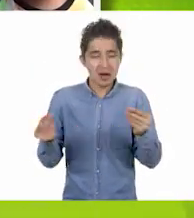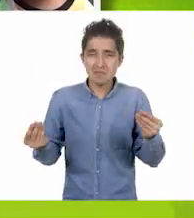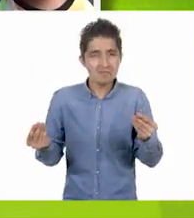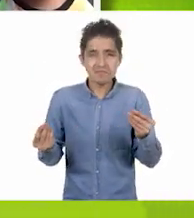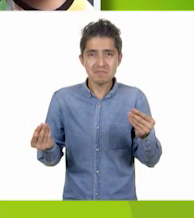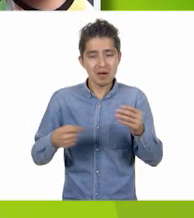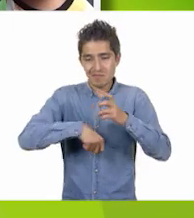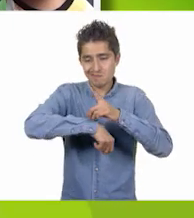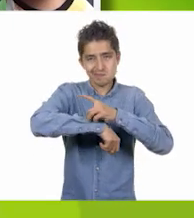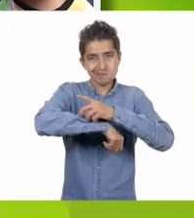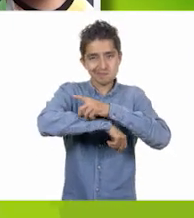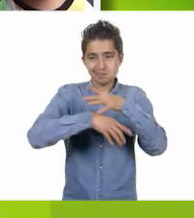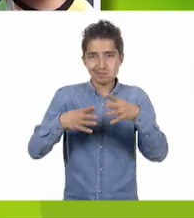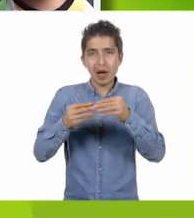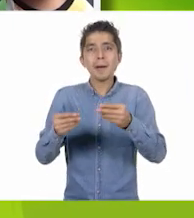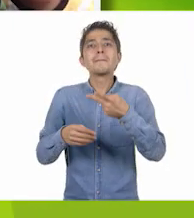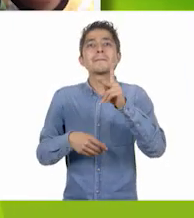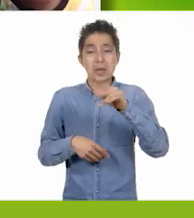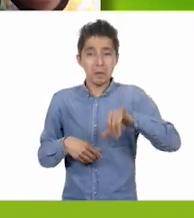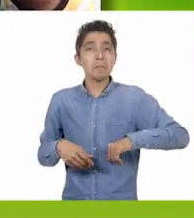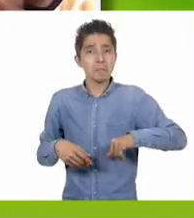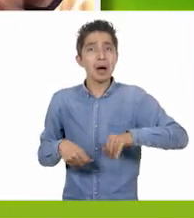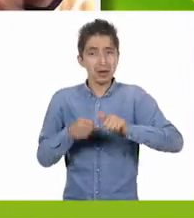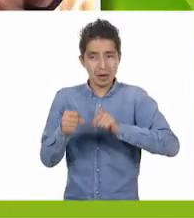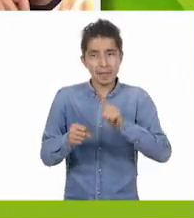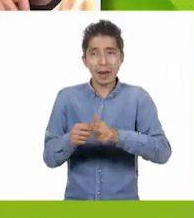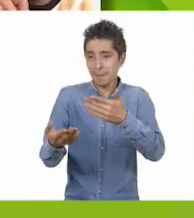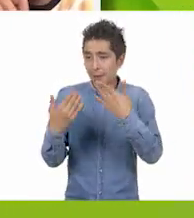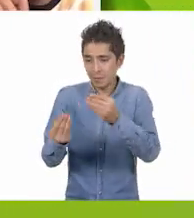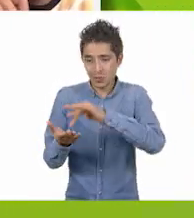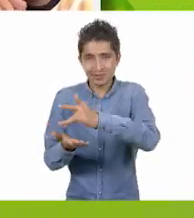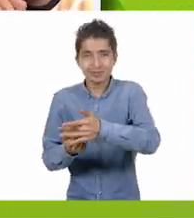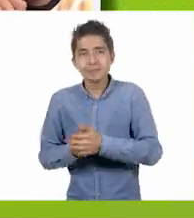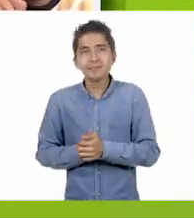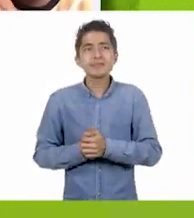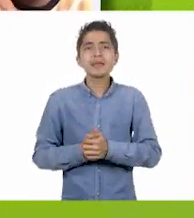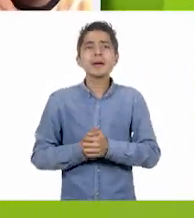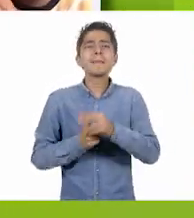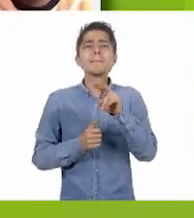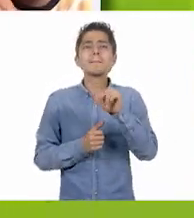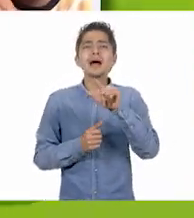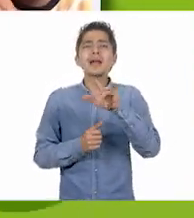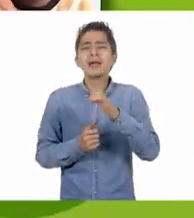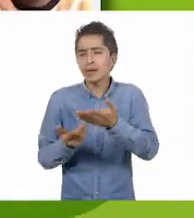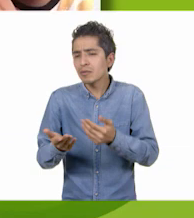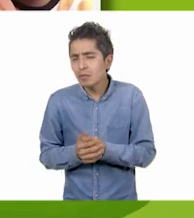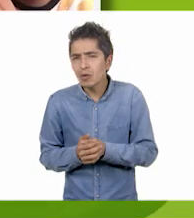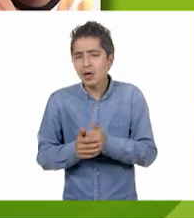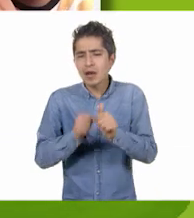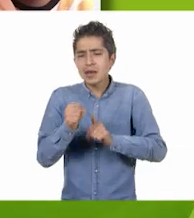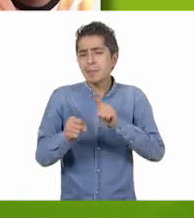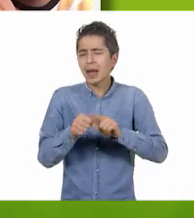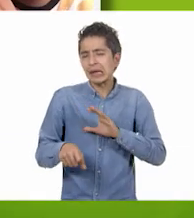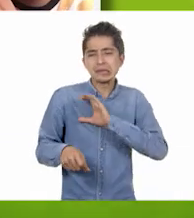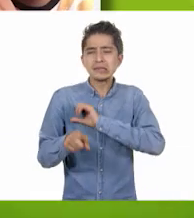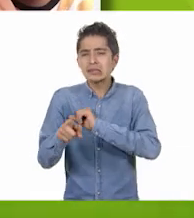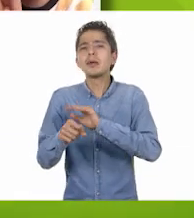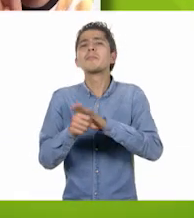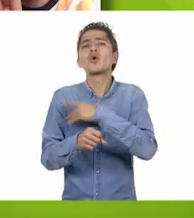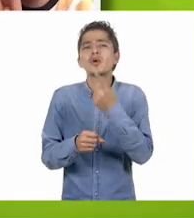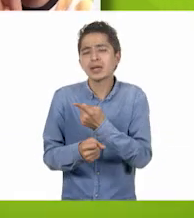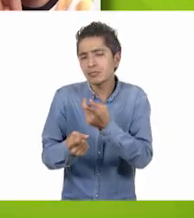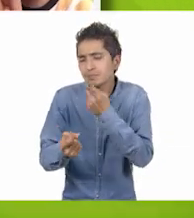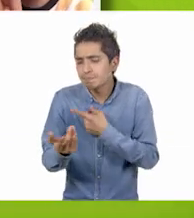pero híjole, qué interesantes animales. Muy bien, muchas gracias. Y Vale, ¿cuál es tu animal favorito y por qué?